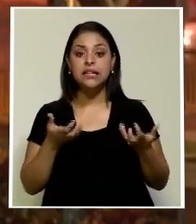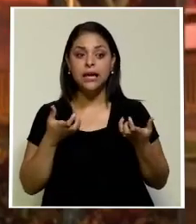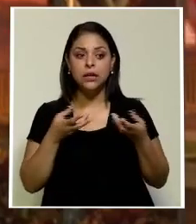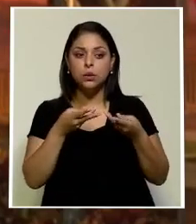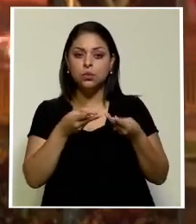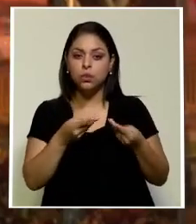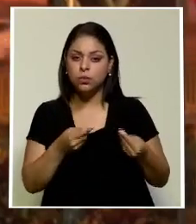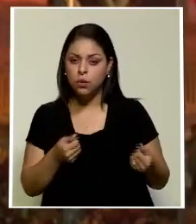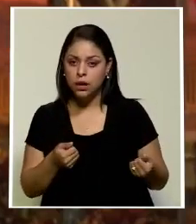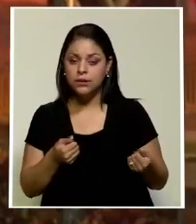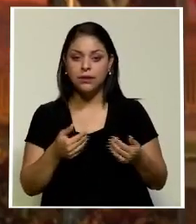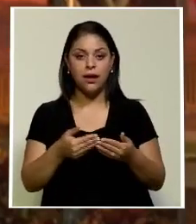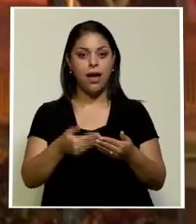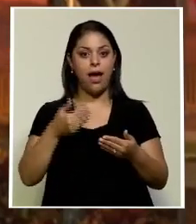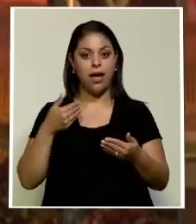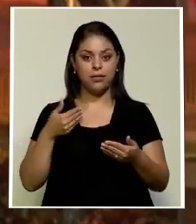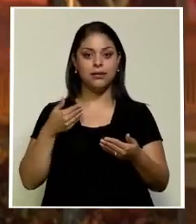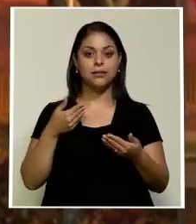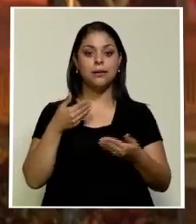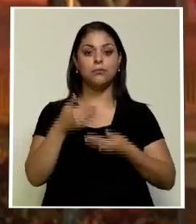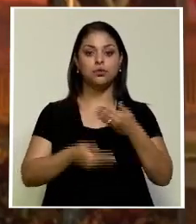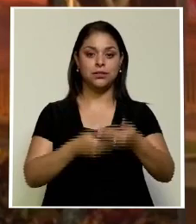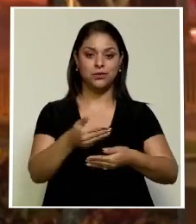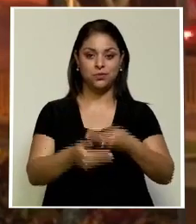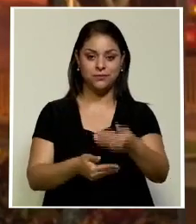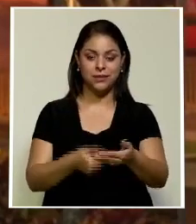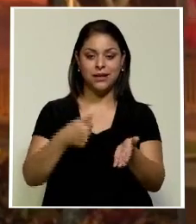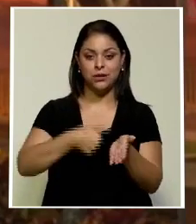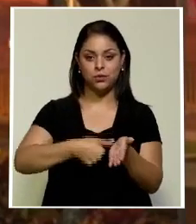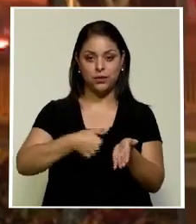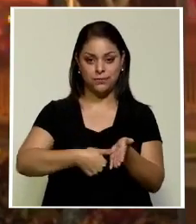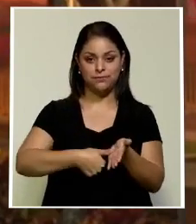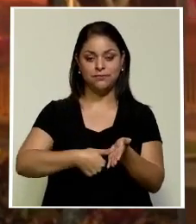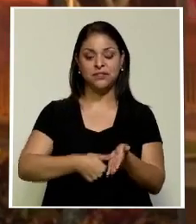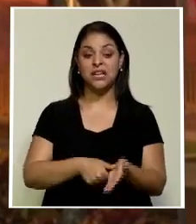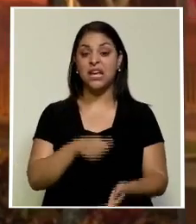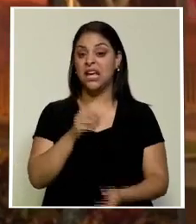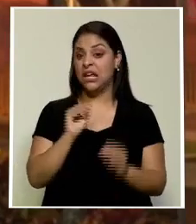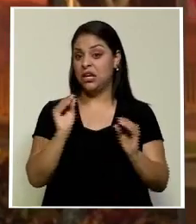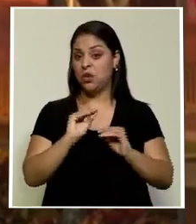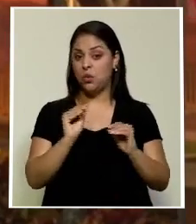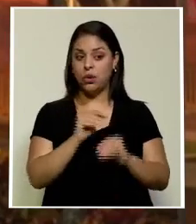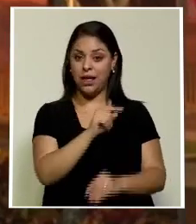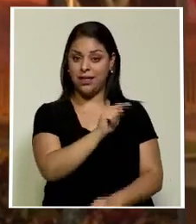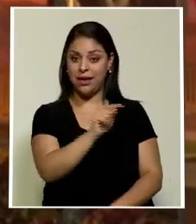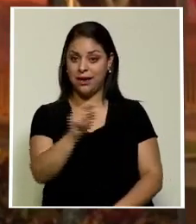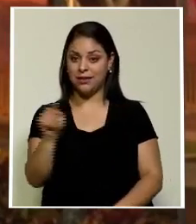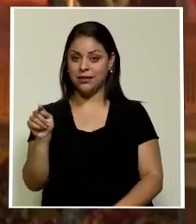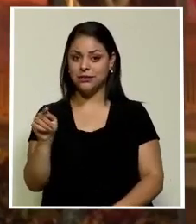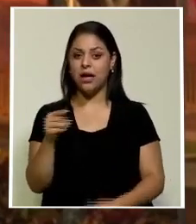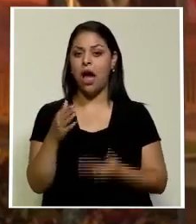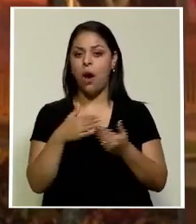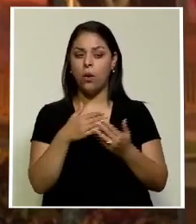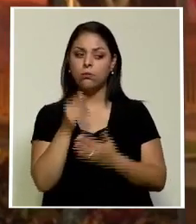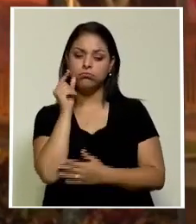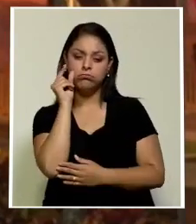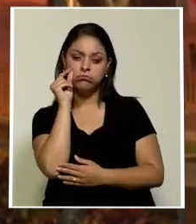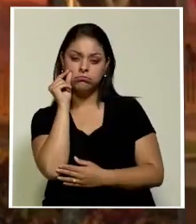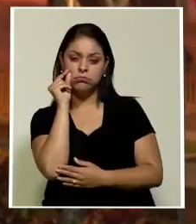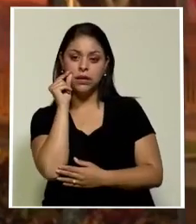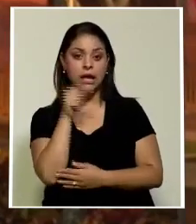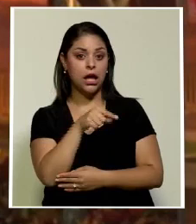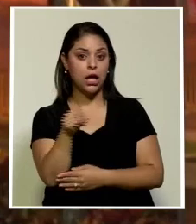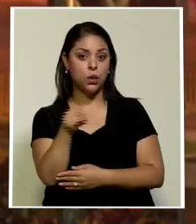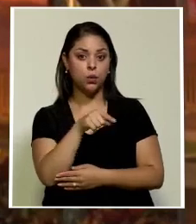tener antes de que se dé el proceso electoral. Eso sí, ninguna de estas, a pesar de tener estos apercibimientos,